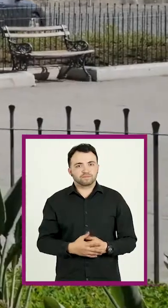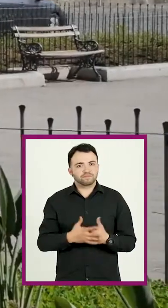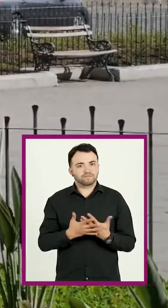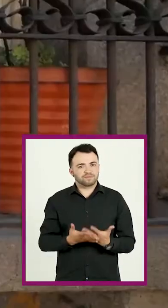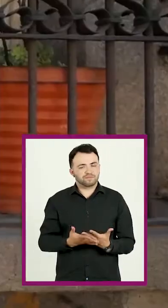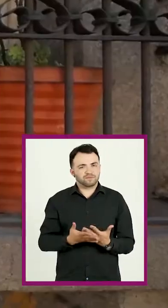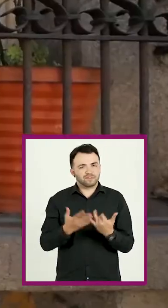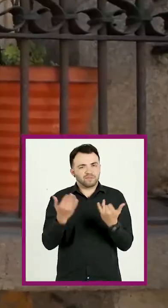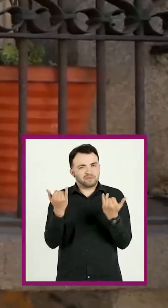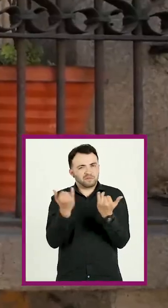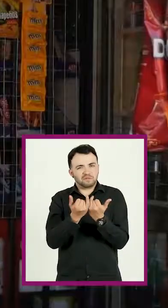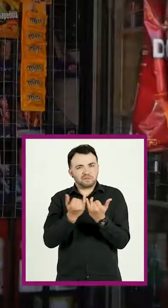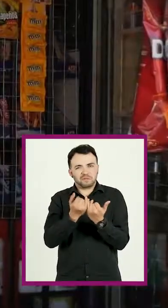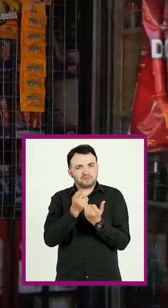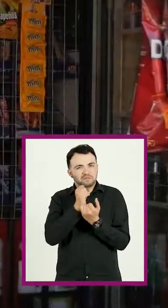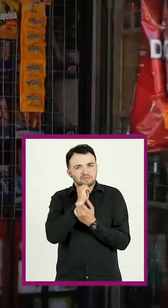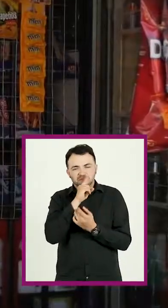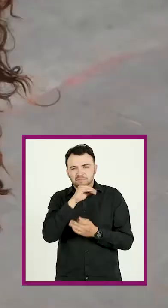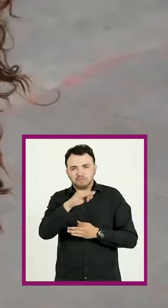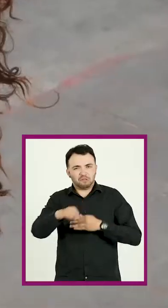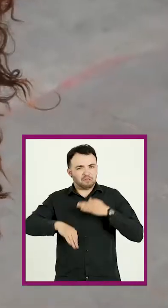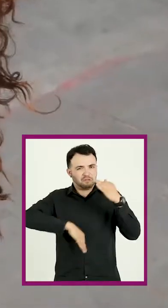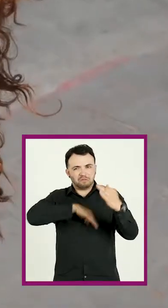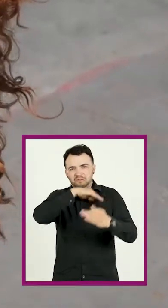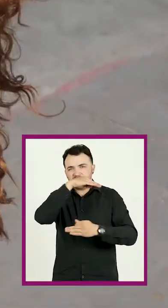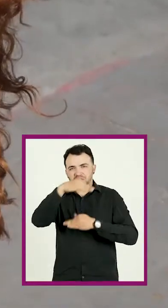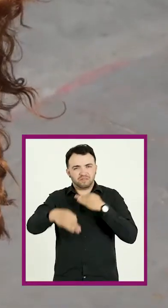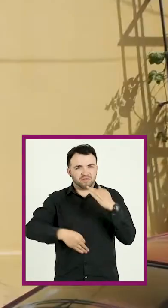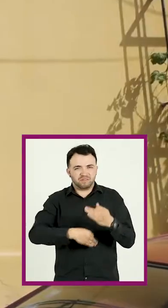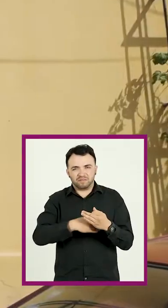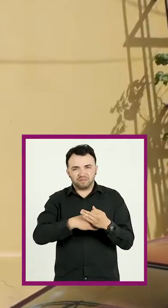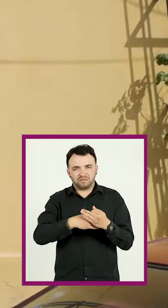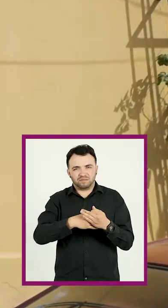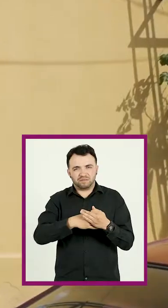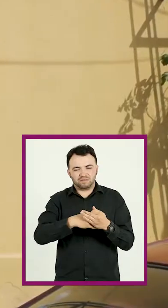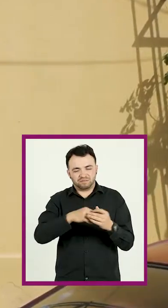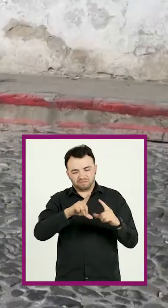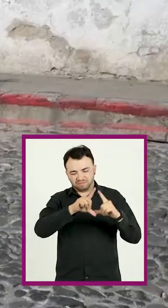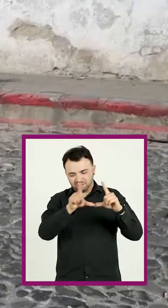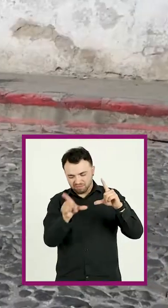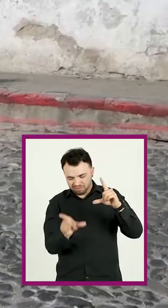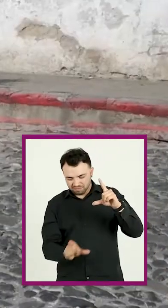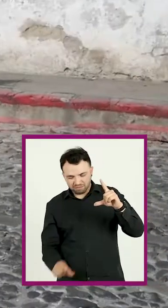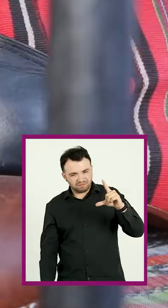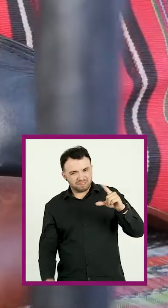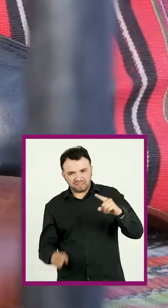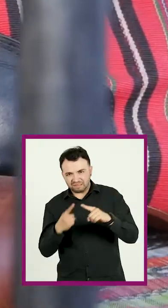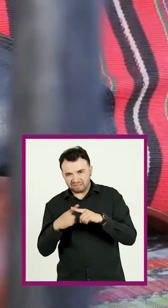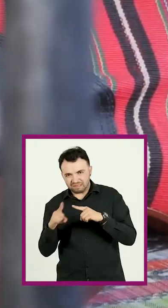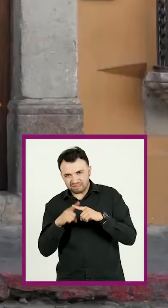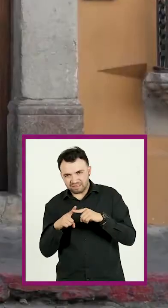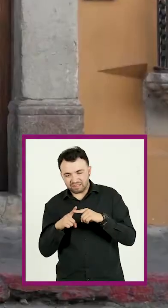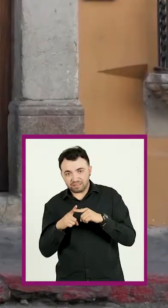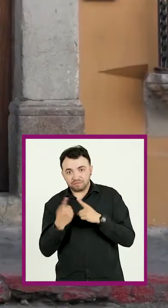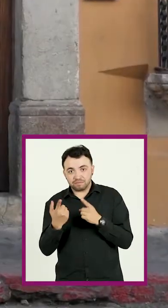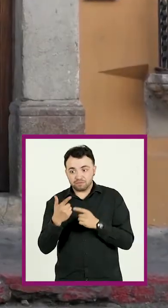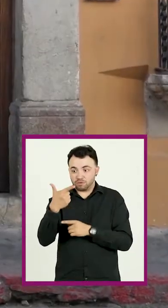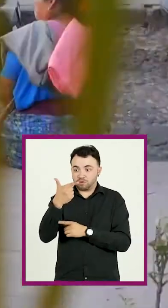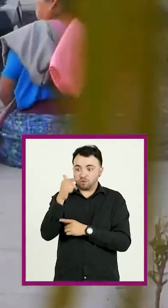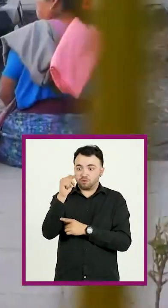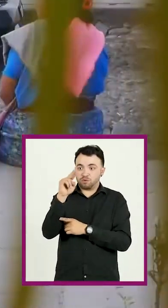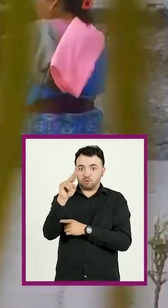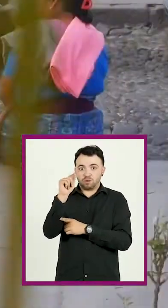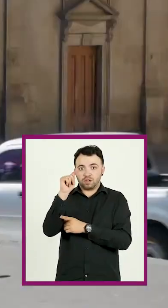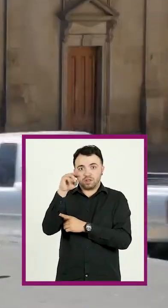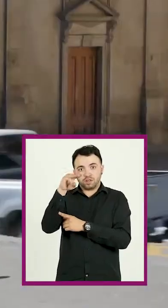Como en todas las repúblicas latinoamericanas, la historia de Guatemala ha estado marcada por las luchas intestinas entre